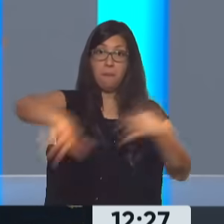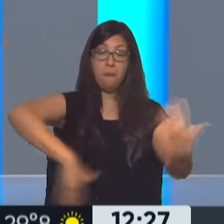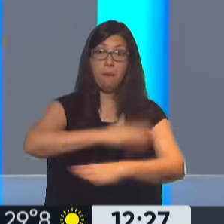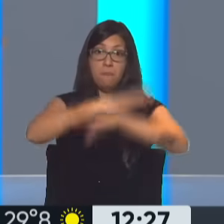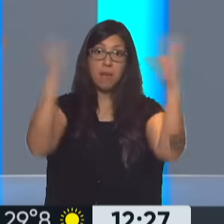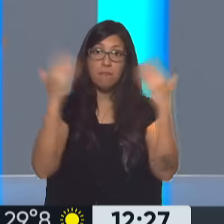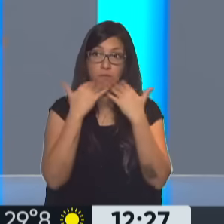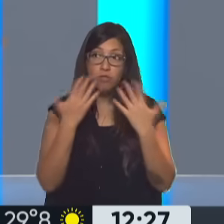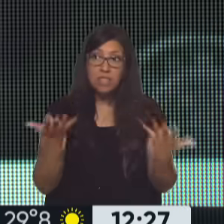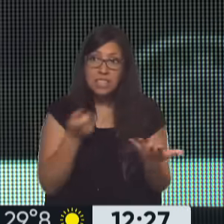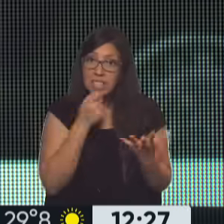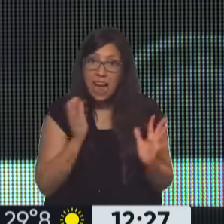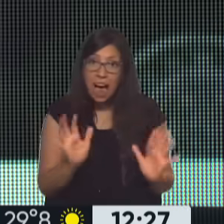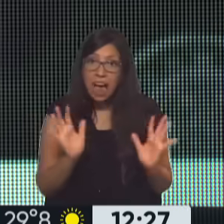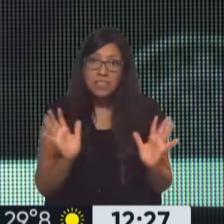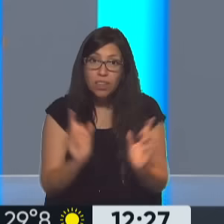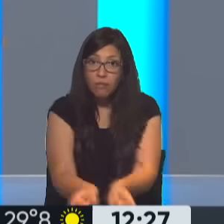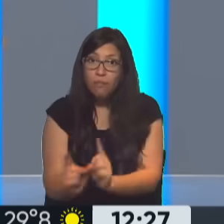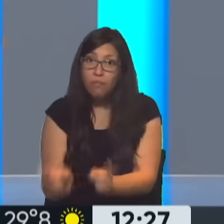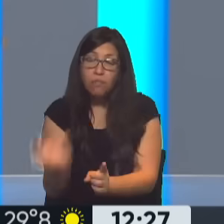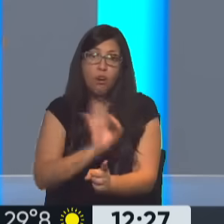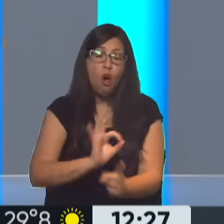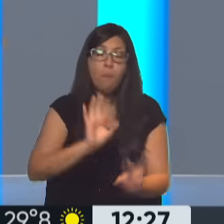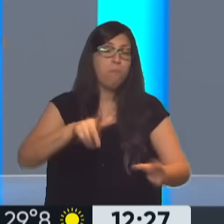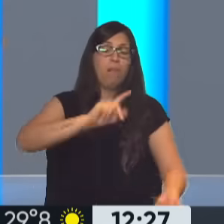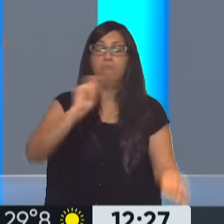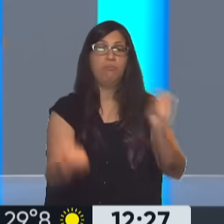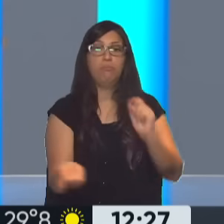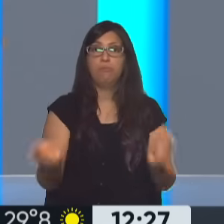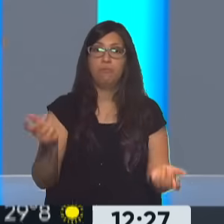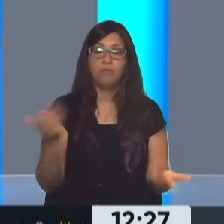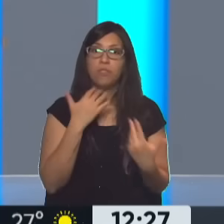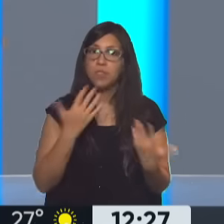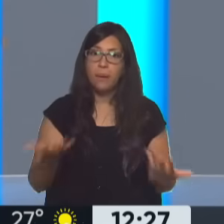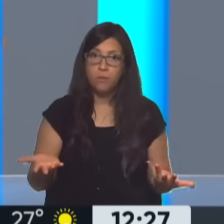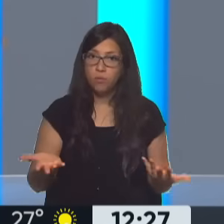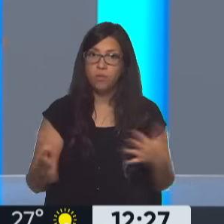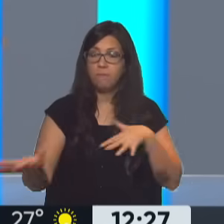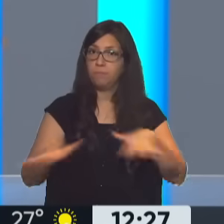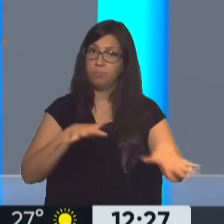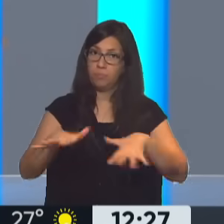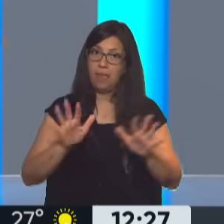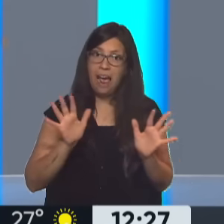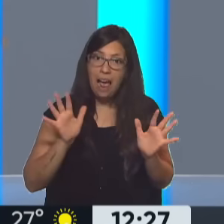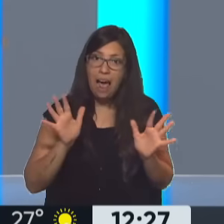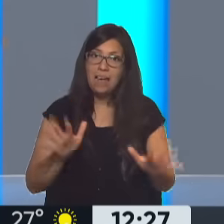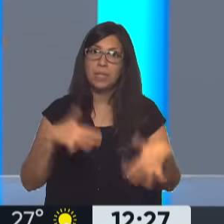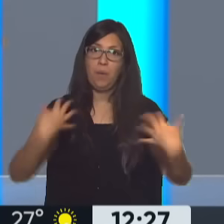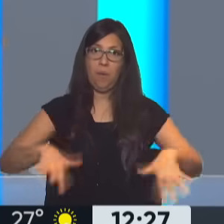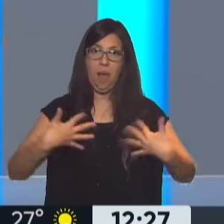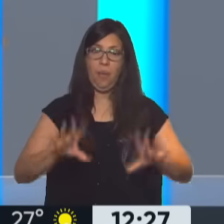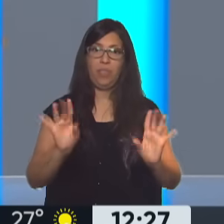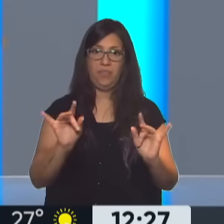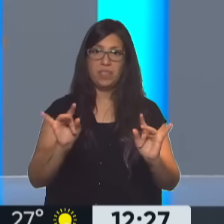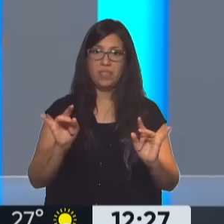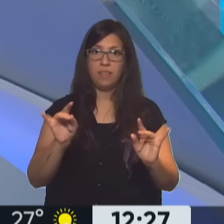mantiene idea o te cambia totalmente el panorama La cosa está así de tal nos